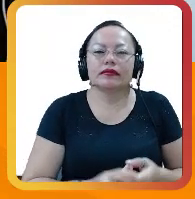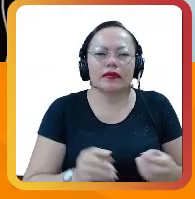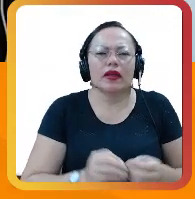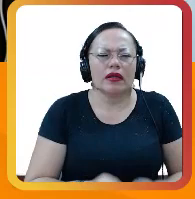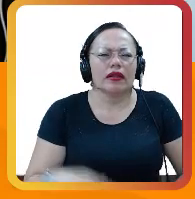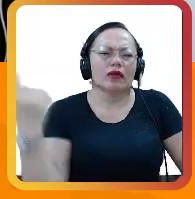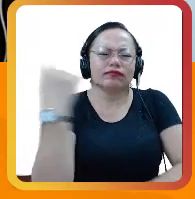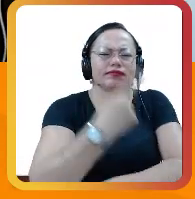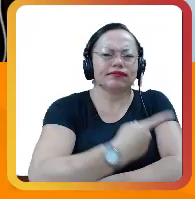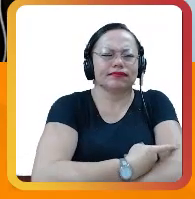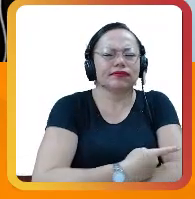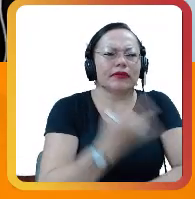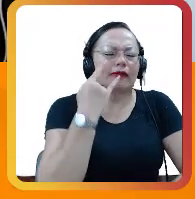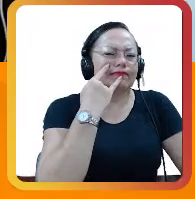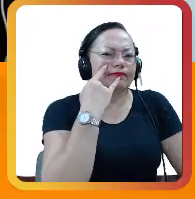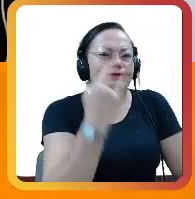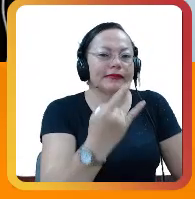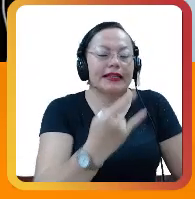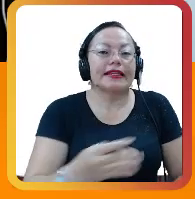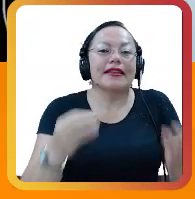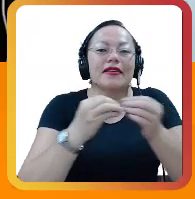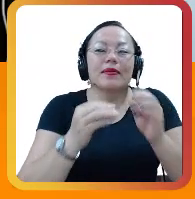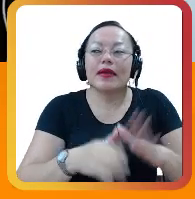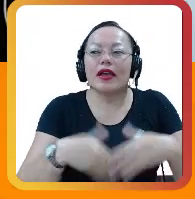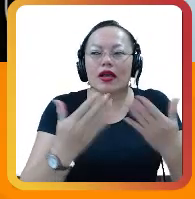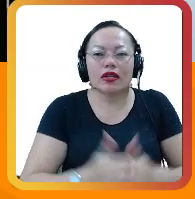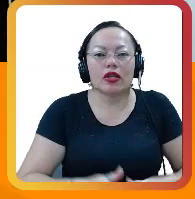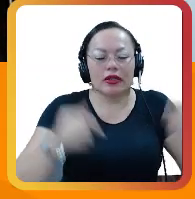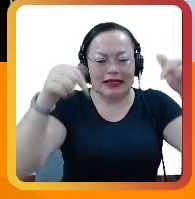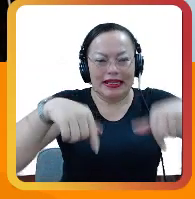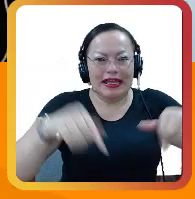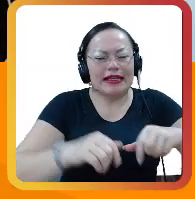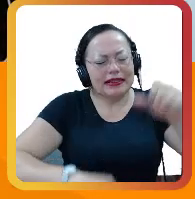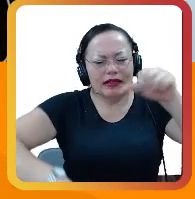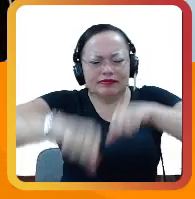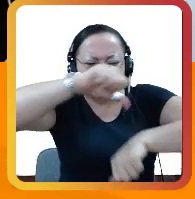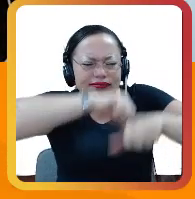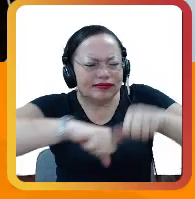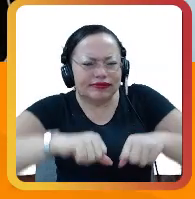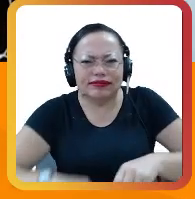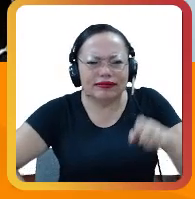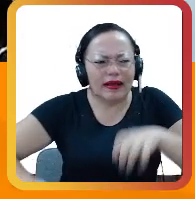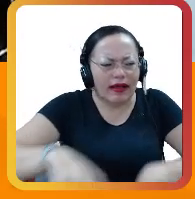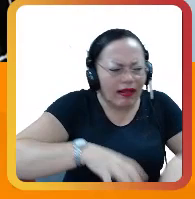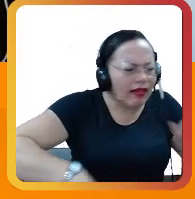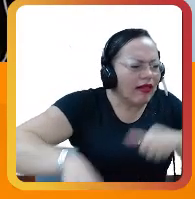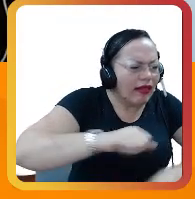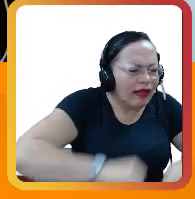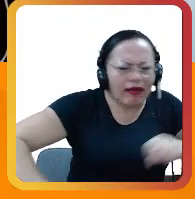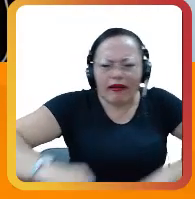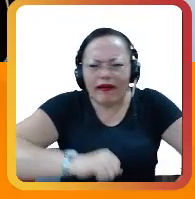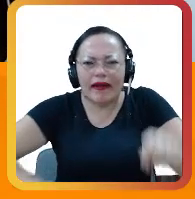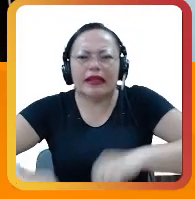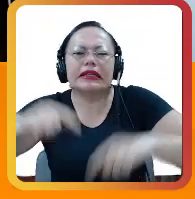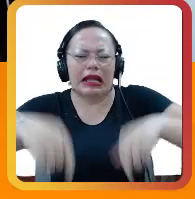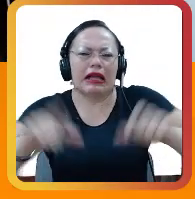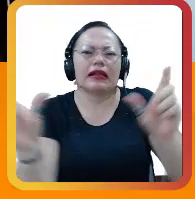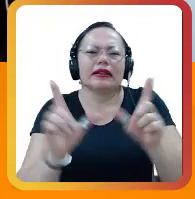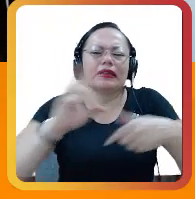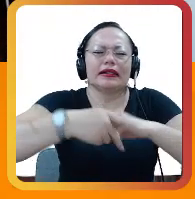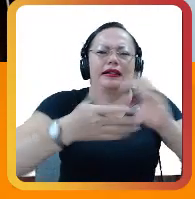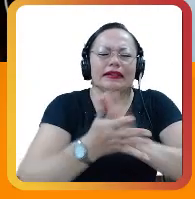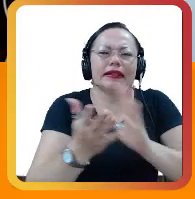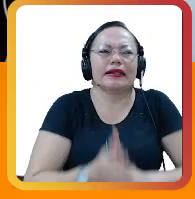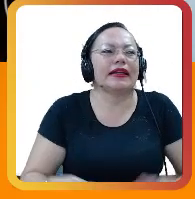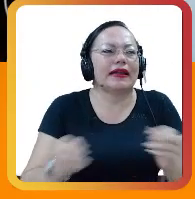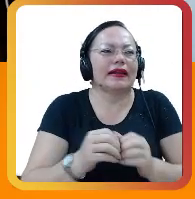jornada bien interesante de aseo y desinfección aquí en los estudios del canal, una tarea